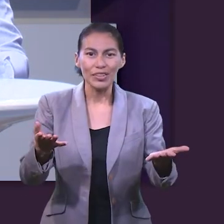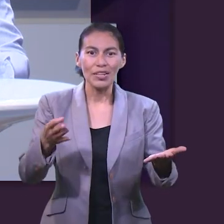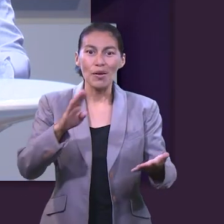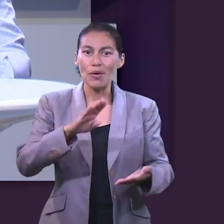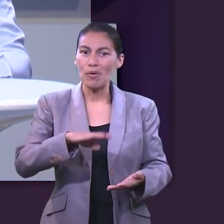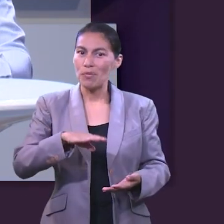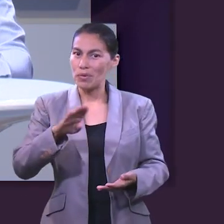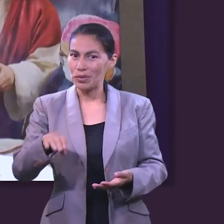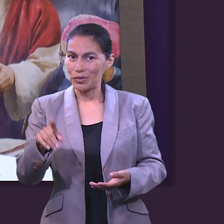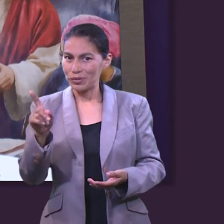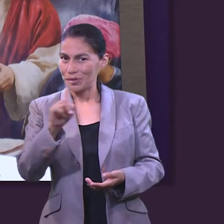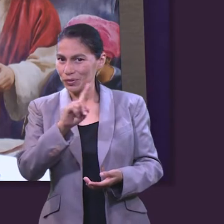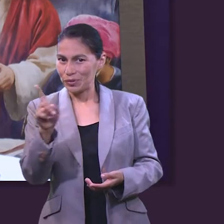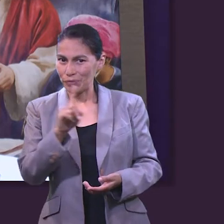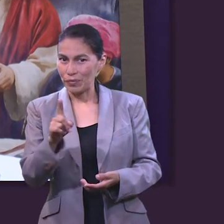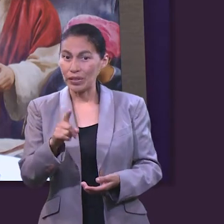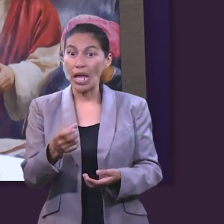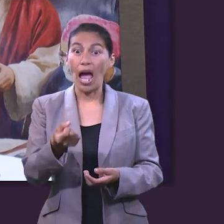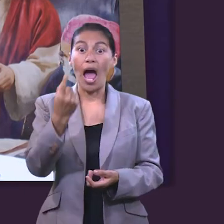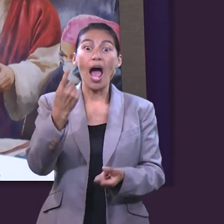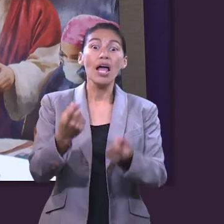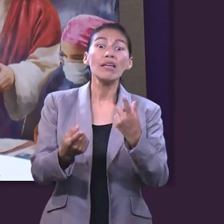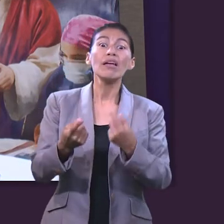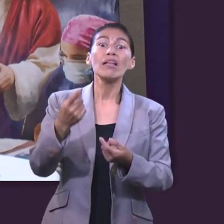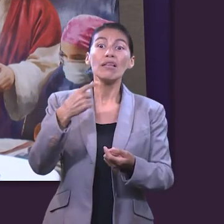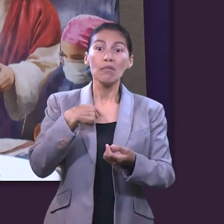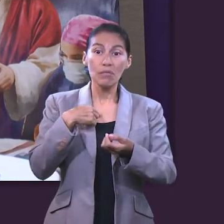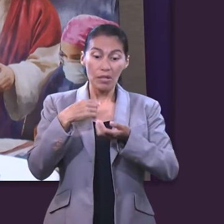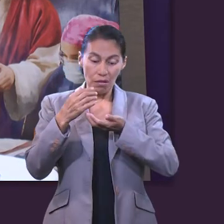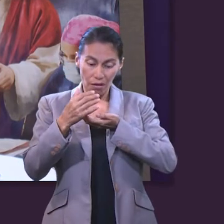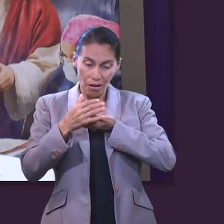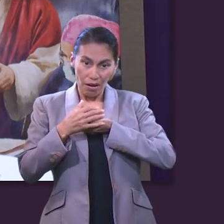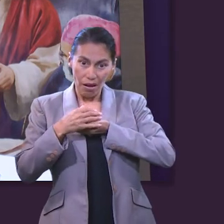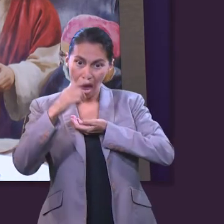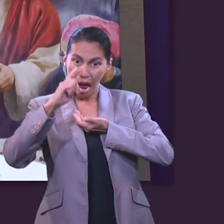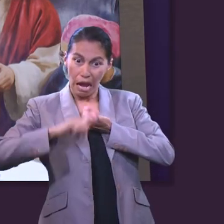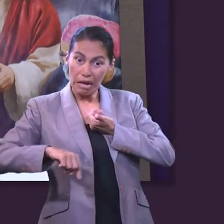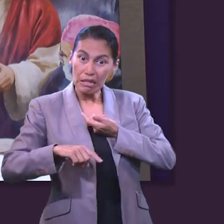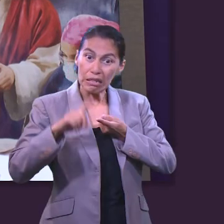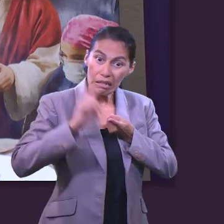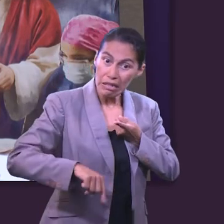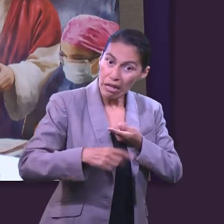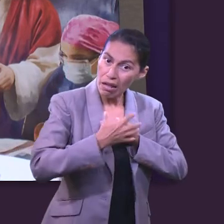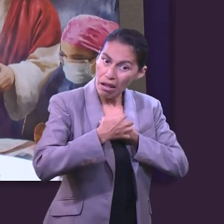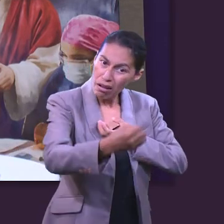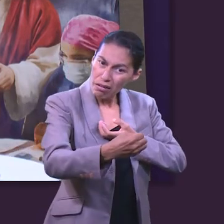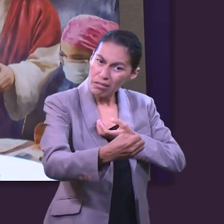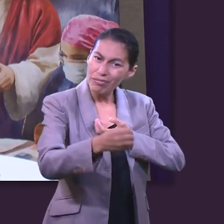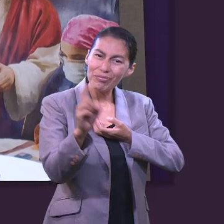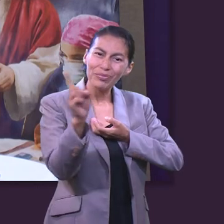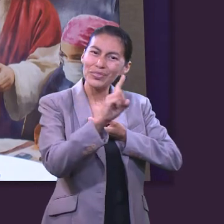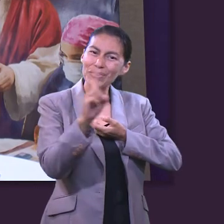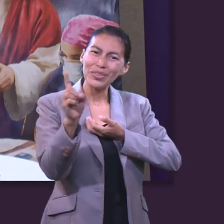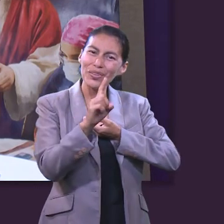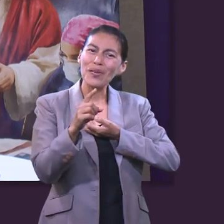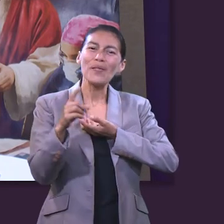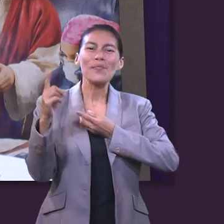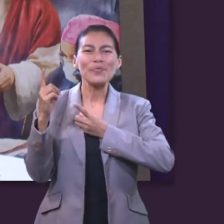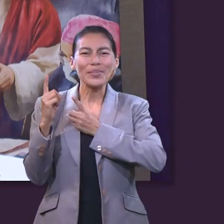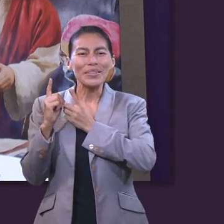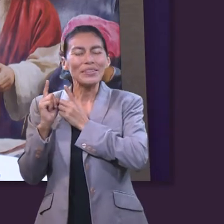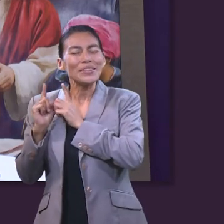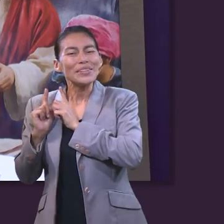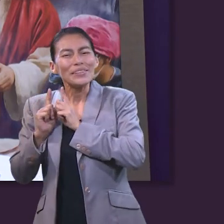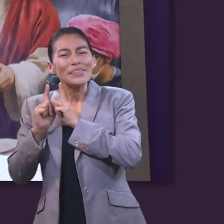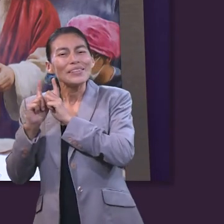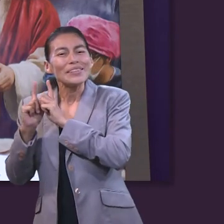pero quedémonos con esto, ni nadie las arrebatará de mi mano, nadie te arrebatará de la mano de